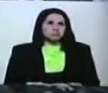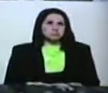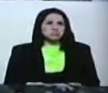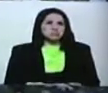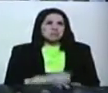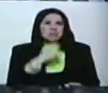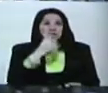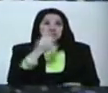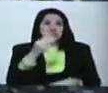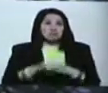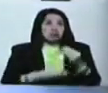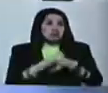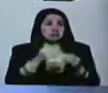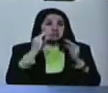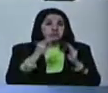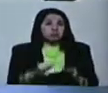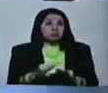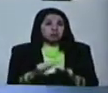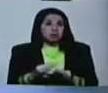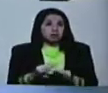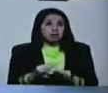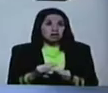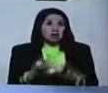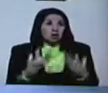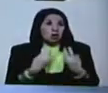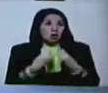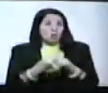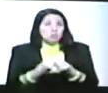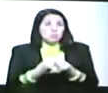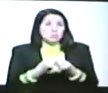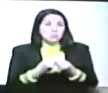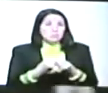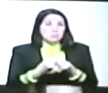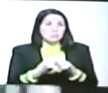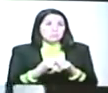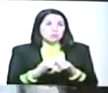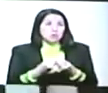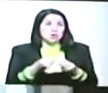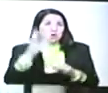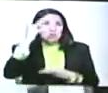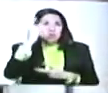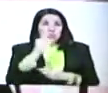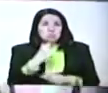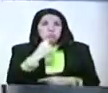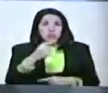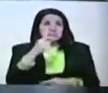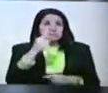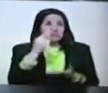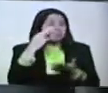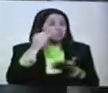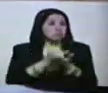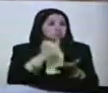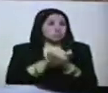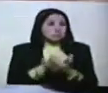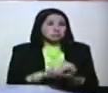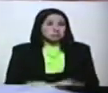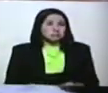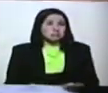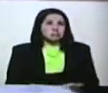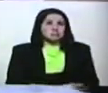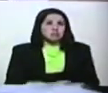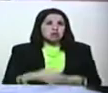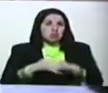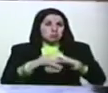los mirandinos, no hubo políticas para frenar los actos delictivos, cifras así lo comprueban. En municipio